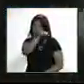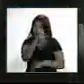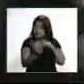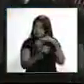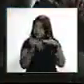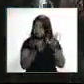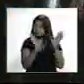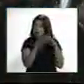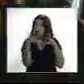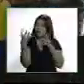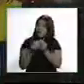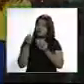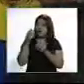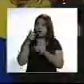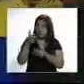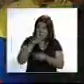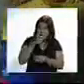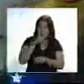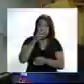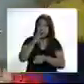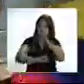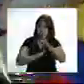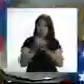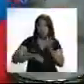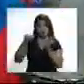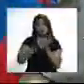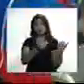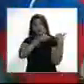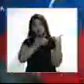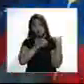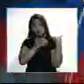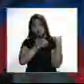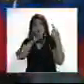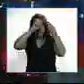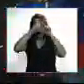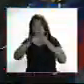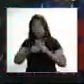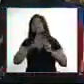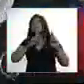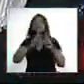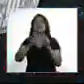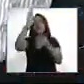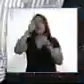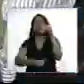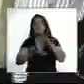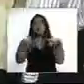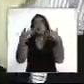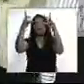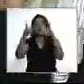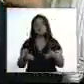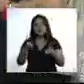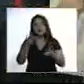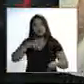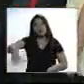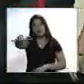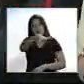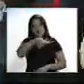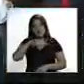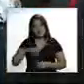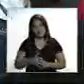bajo el acompañamiento internacional, una vez más tenga la responsabilidad de emitir el resultado final de lo que ha sido la expresión